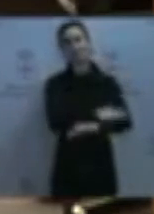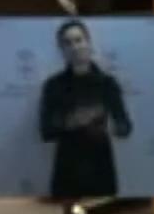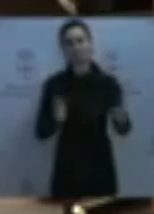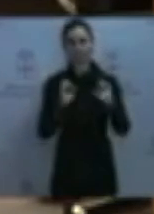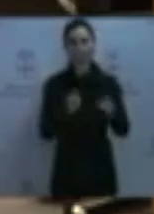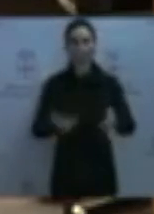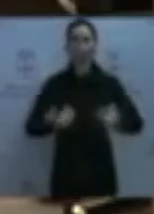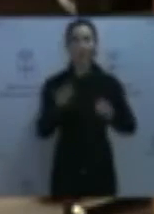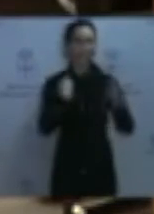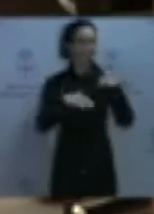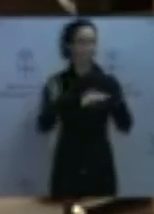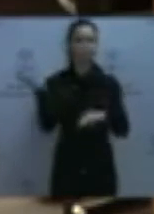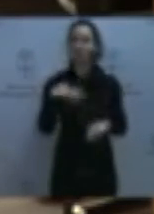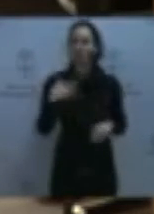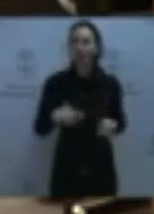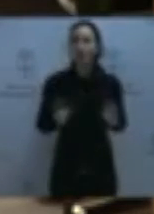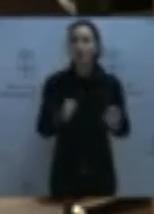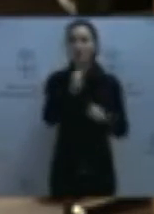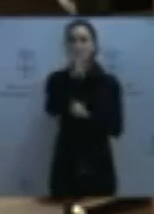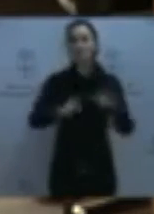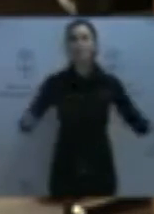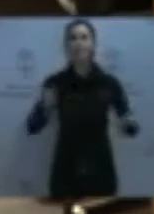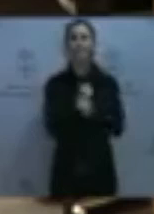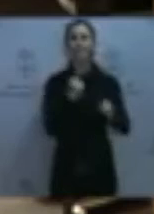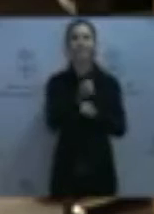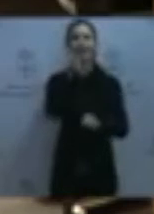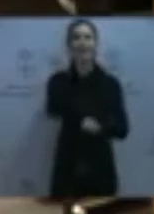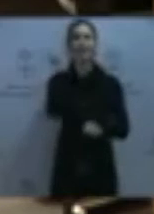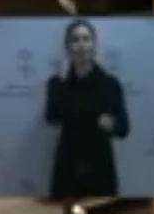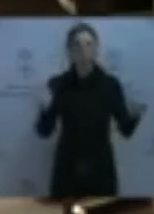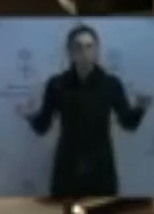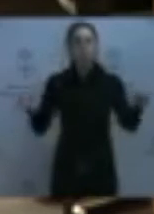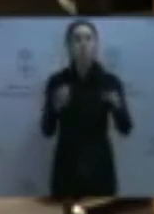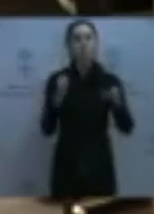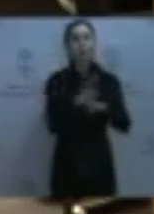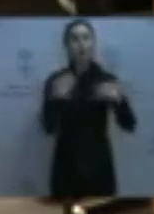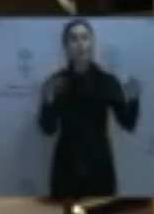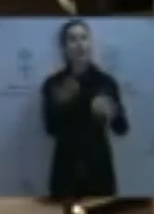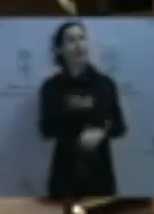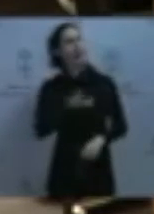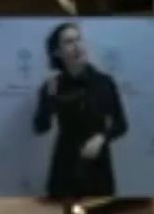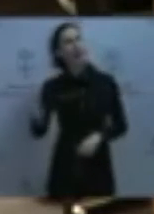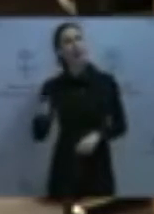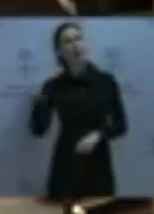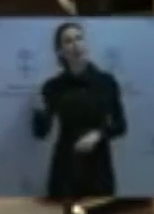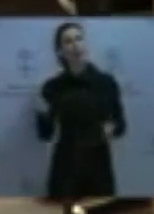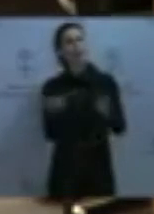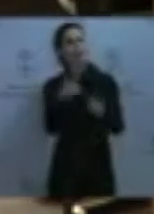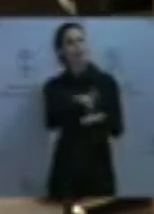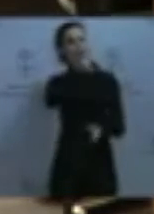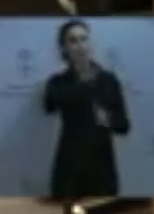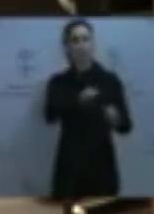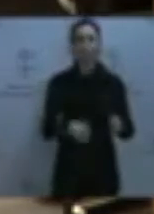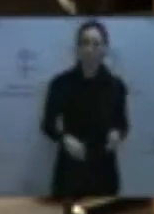Avilés no hay excusa. Tienen a trabajadores reunidos en el Pleno esperando a que la alcaldesa se reúna con ellos. Ahí no